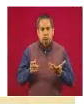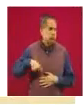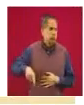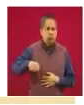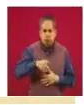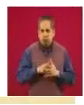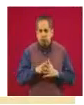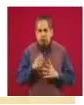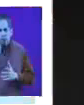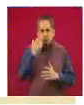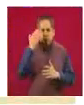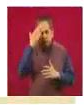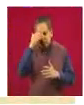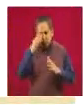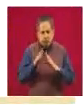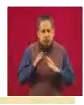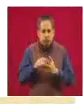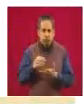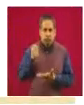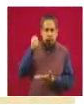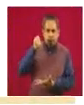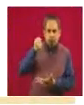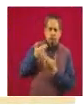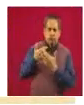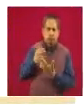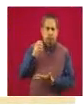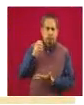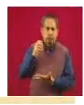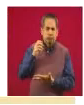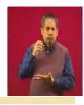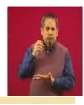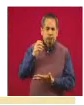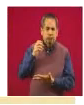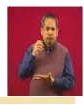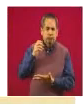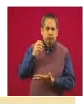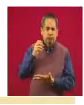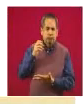interés y que la gente sepa que hay una bolsa que está disponible.